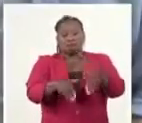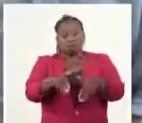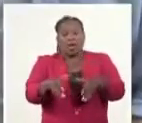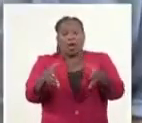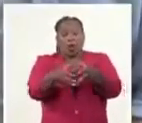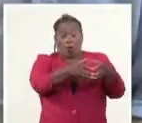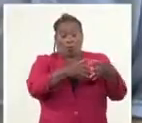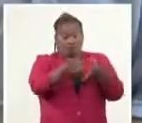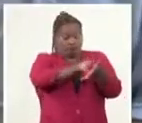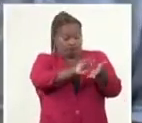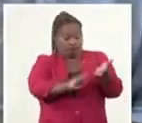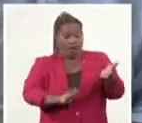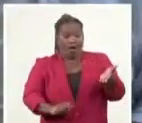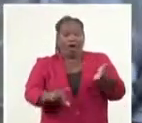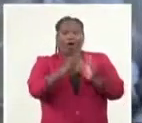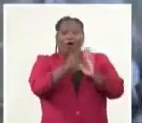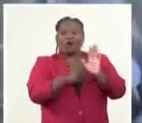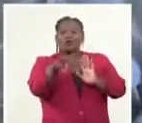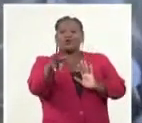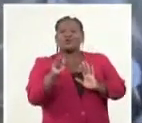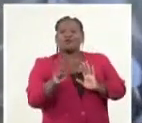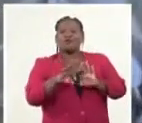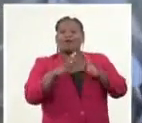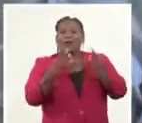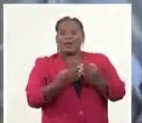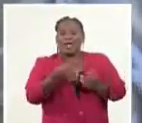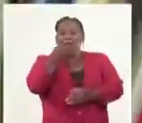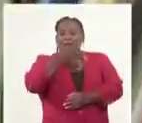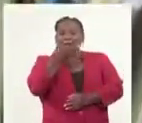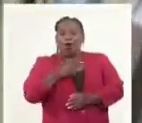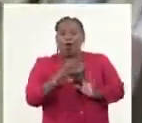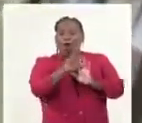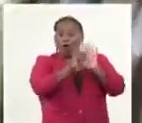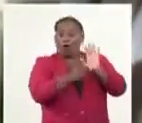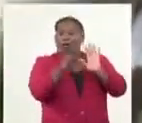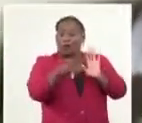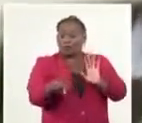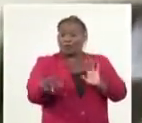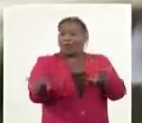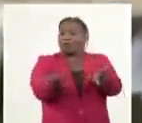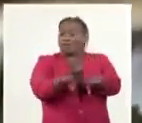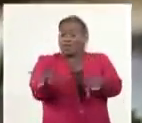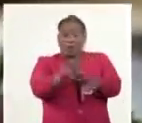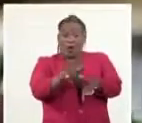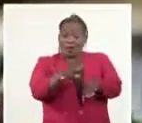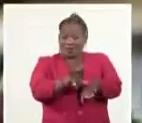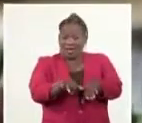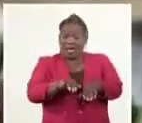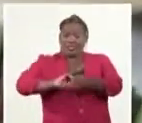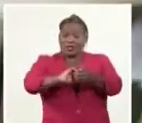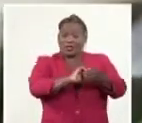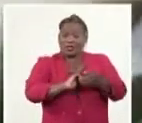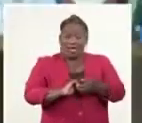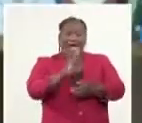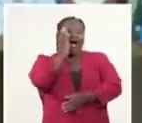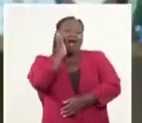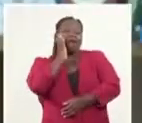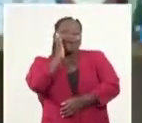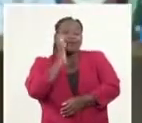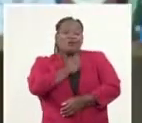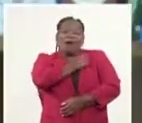del nuevo Código de las Familias y asegura que este es el código de la igualdad, la diversidad, la solidaridad, del afecto y el amor y